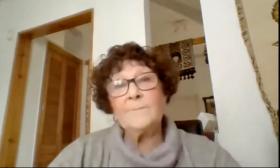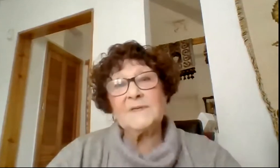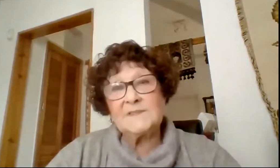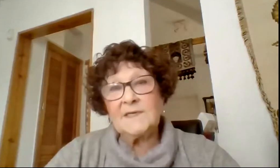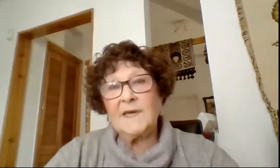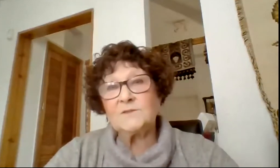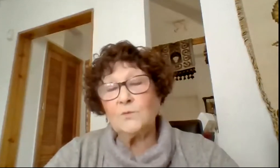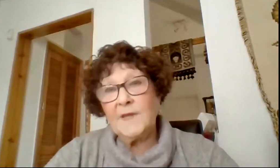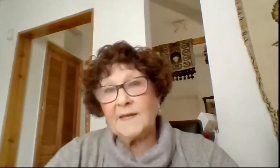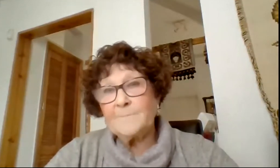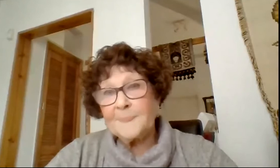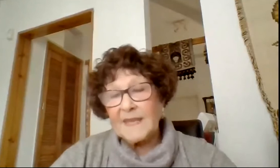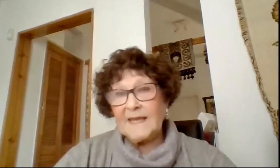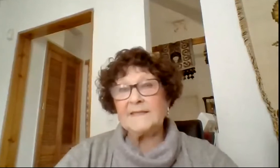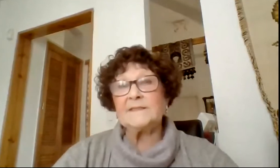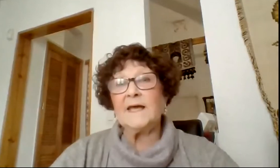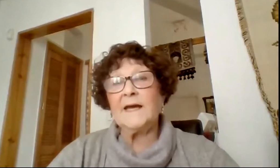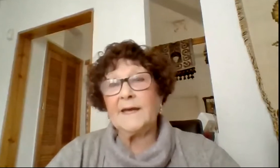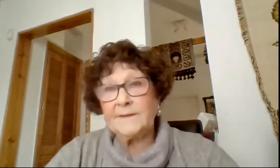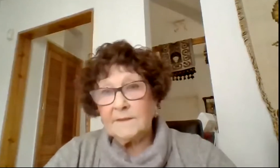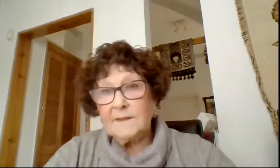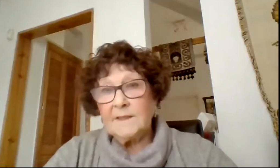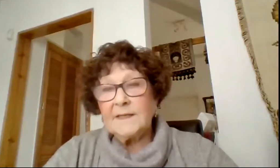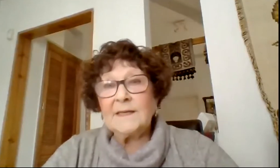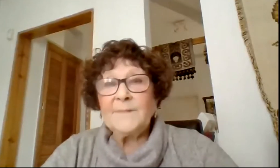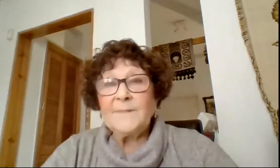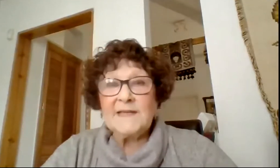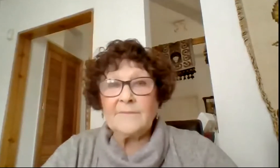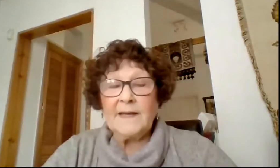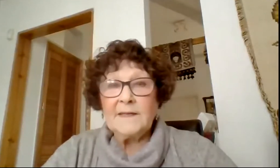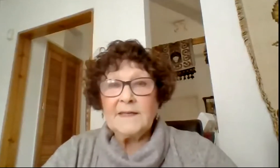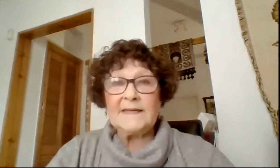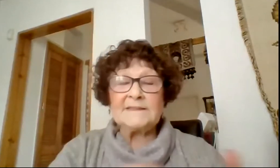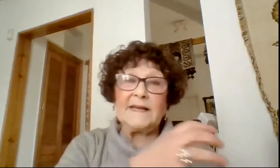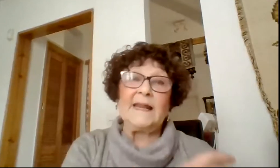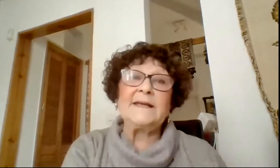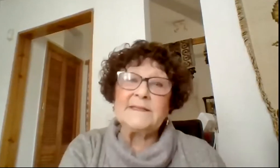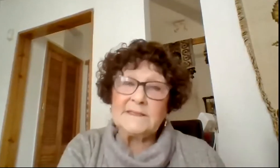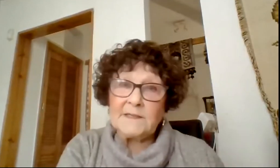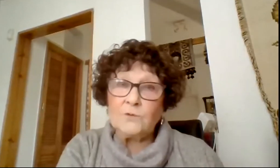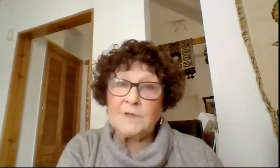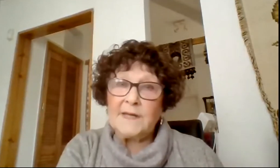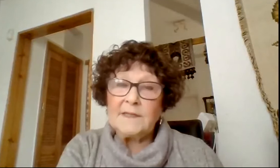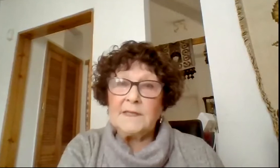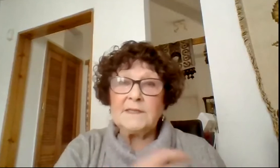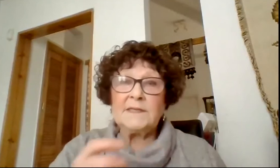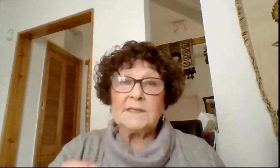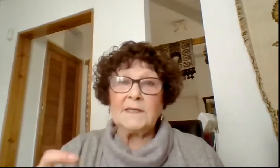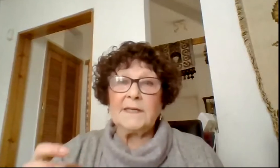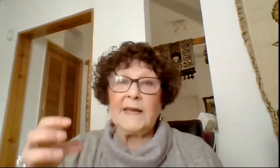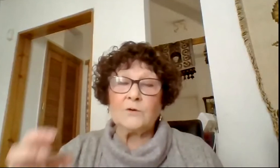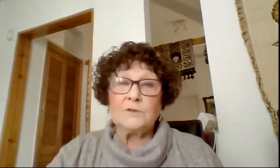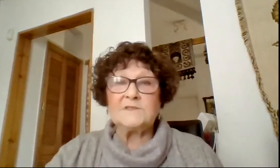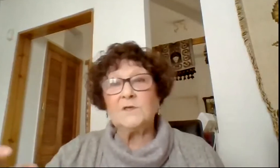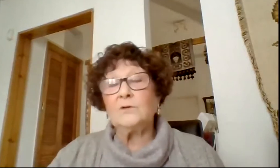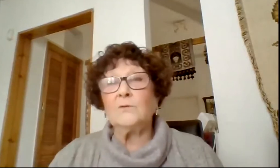yo empecé a estudiar y a indagar qué pasaba entre la arquitectura y